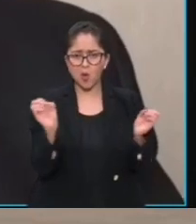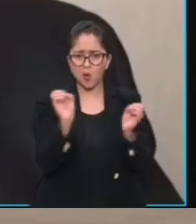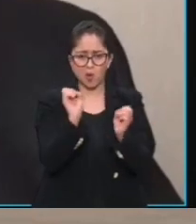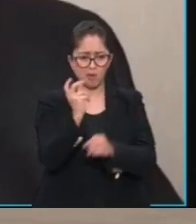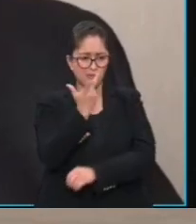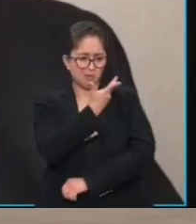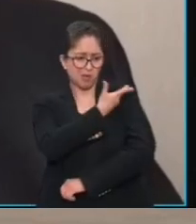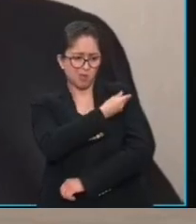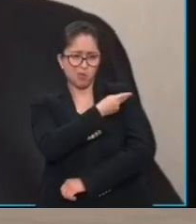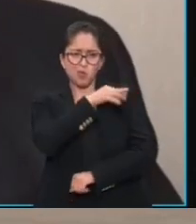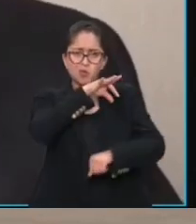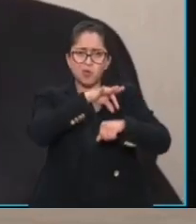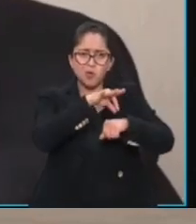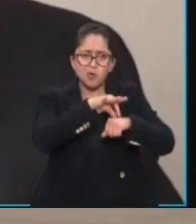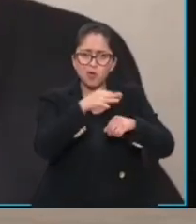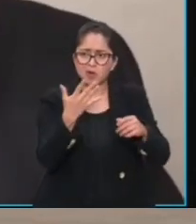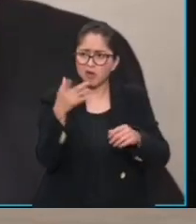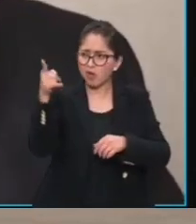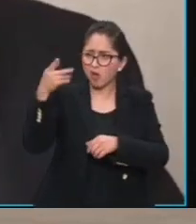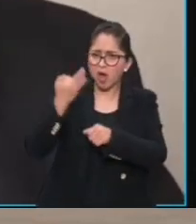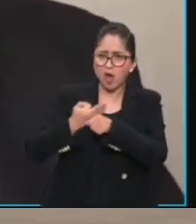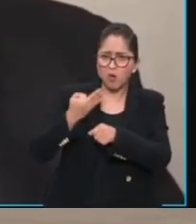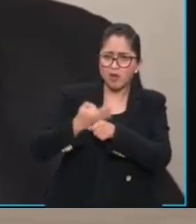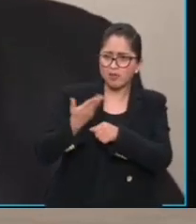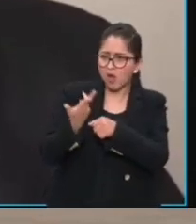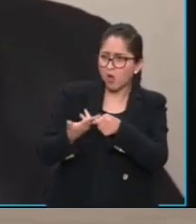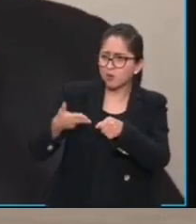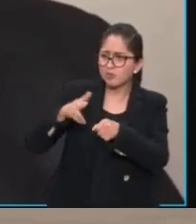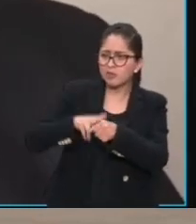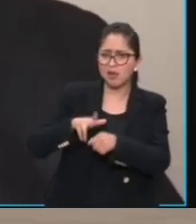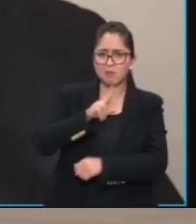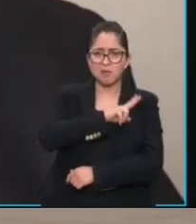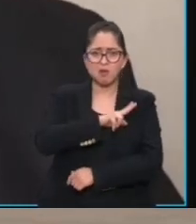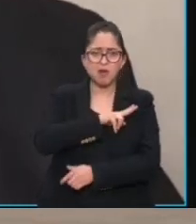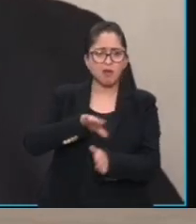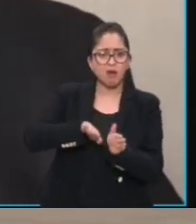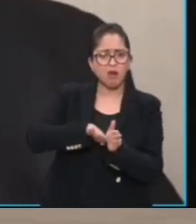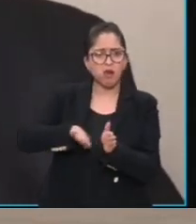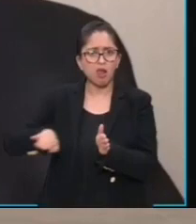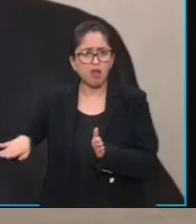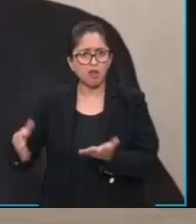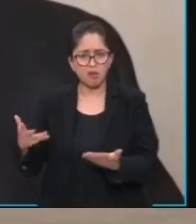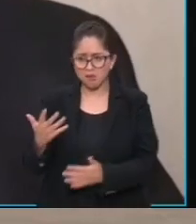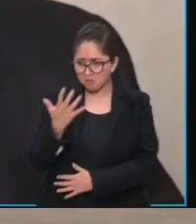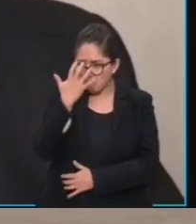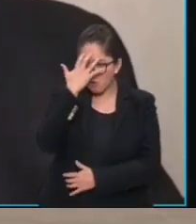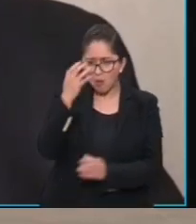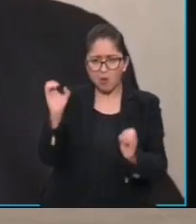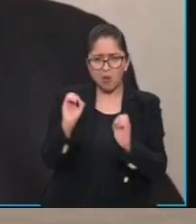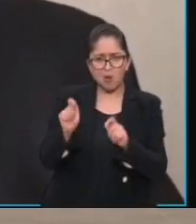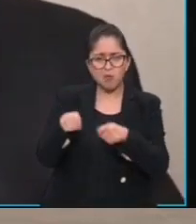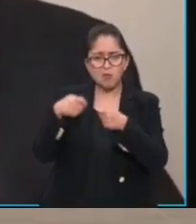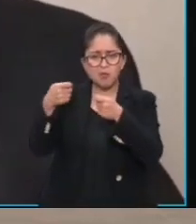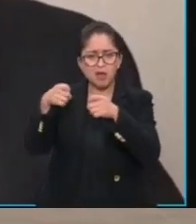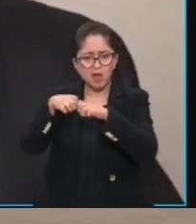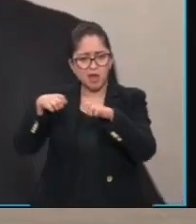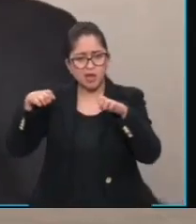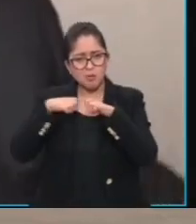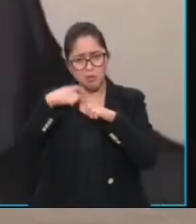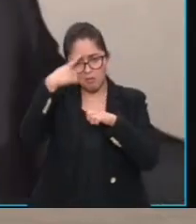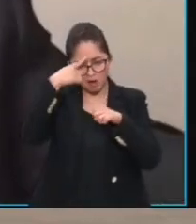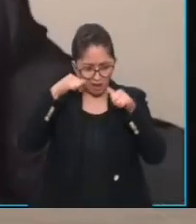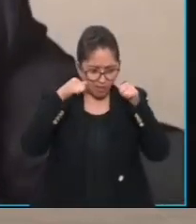que discrimina a médicos del sector privado. Cinismo y vergüenza cuando no les dieron equipamiento para atender adecuadamente el